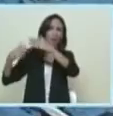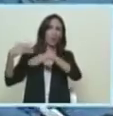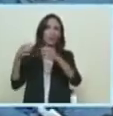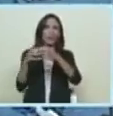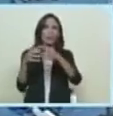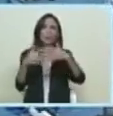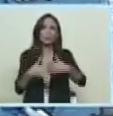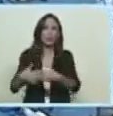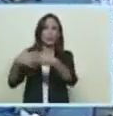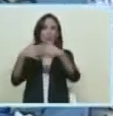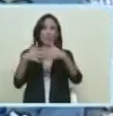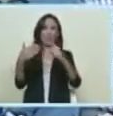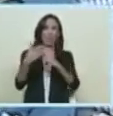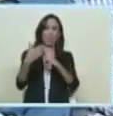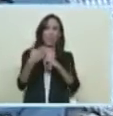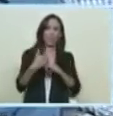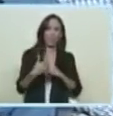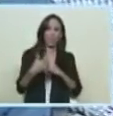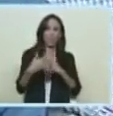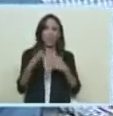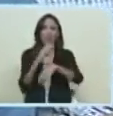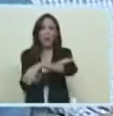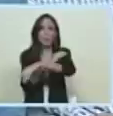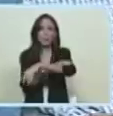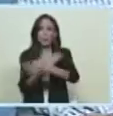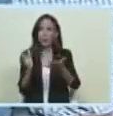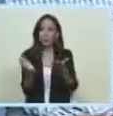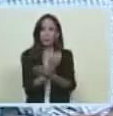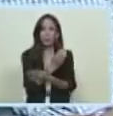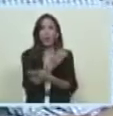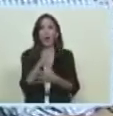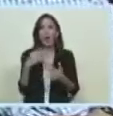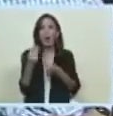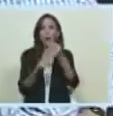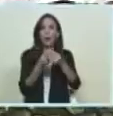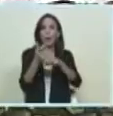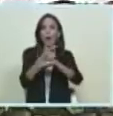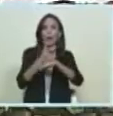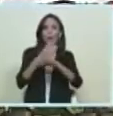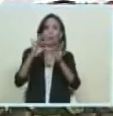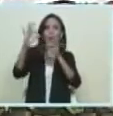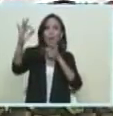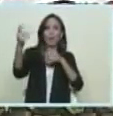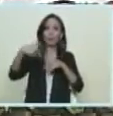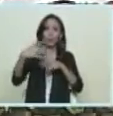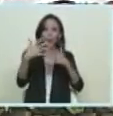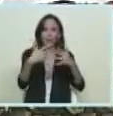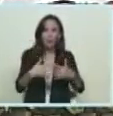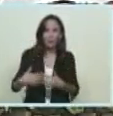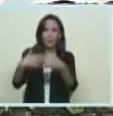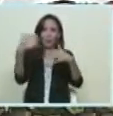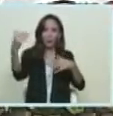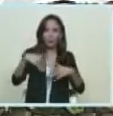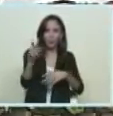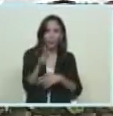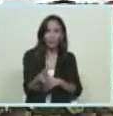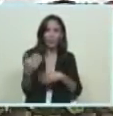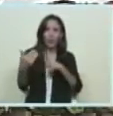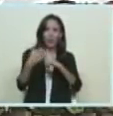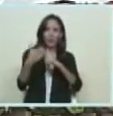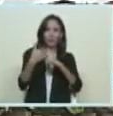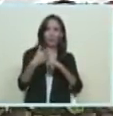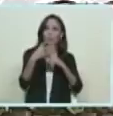burgués, oligárquico, burocrática, donde se gobierna desde lejos, no. Aquí hay que darle todo el